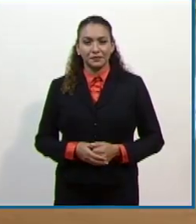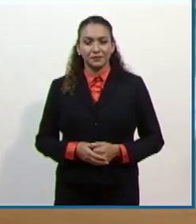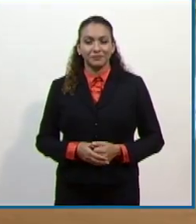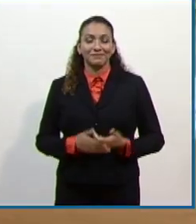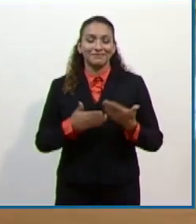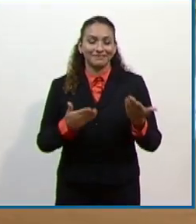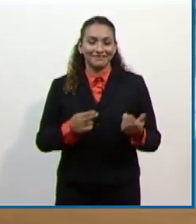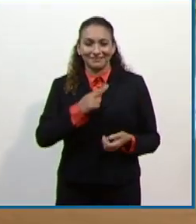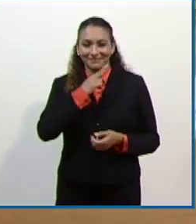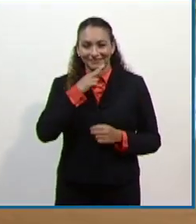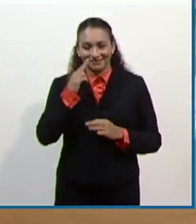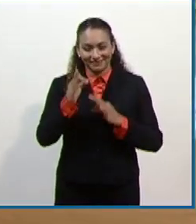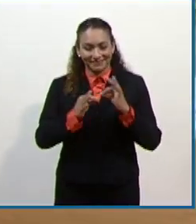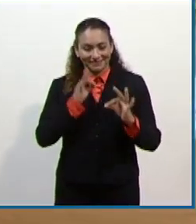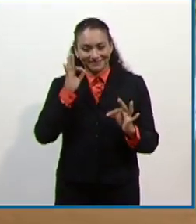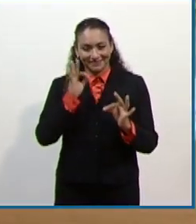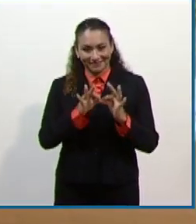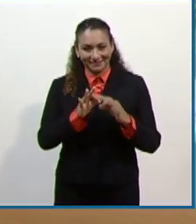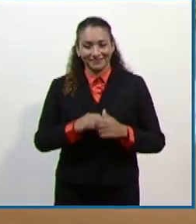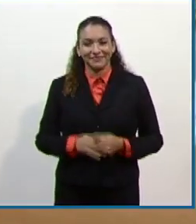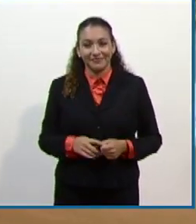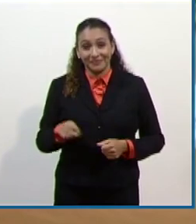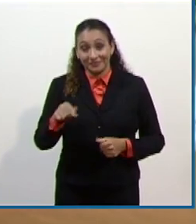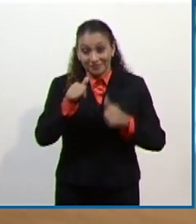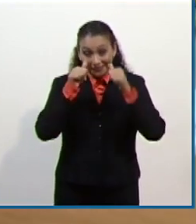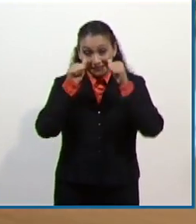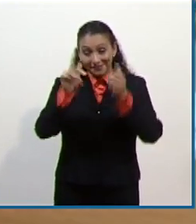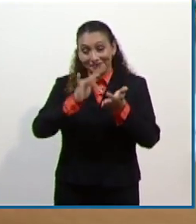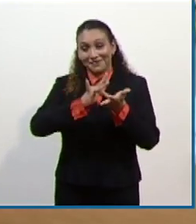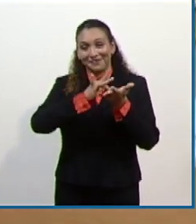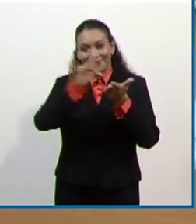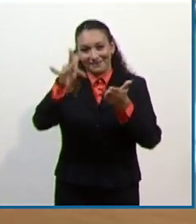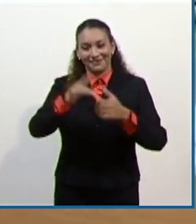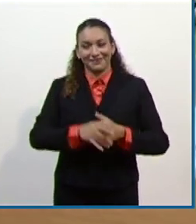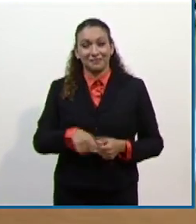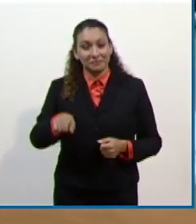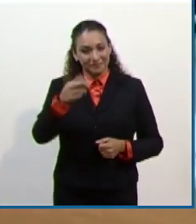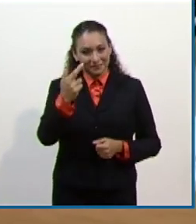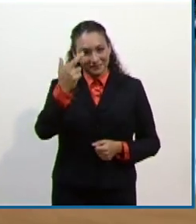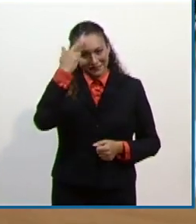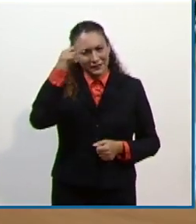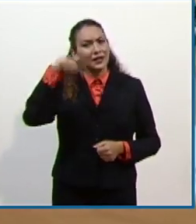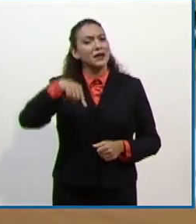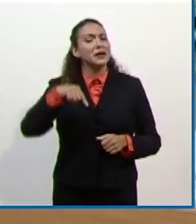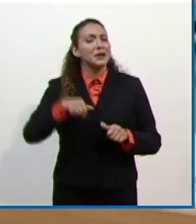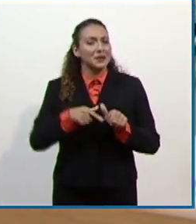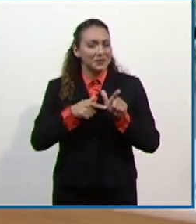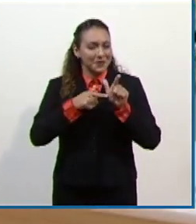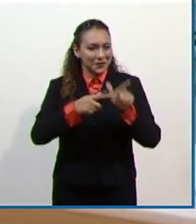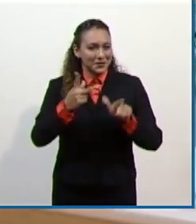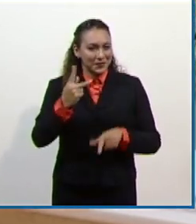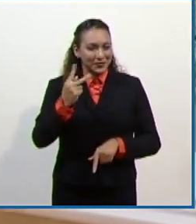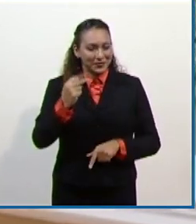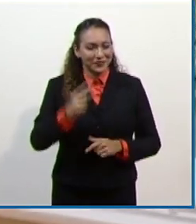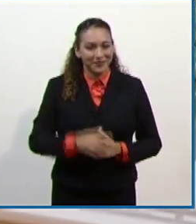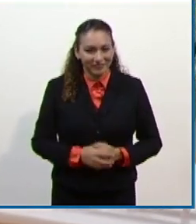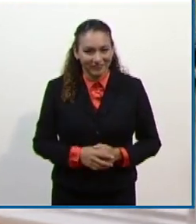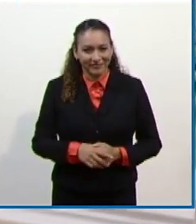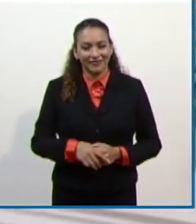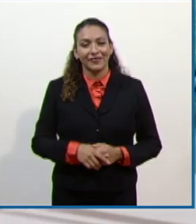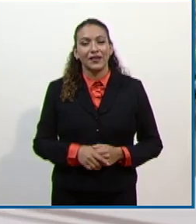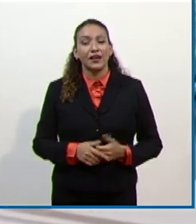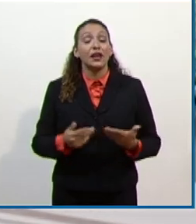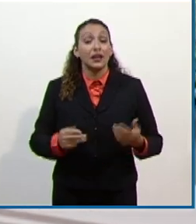Es así como llegamos al final de este espacio de noticias, como siempre agradeciendo su compañía e invitándole a mantenerse aquí en la señal del canal del Poder Judicial